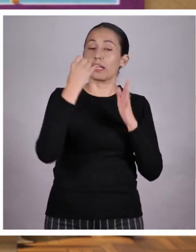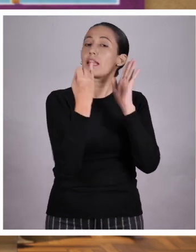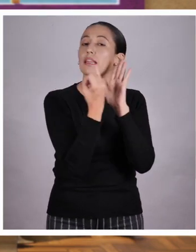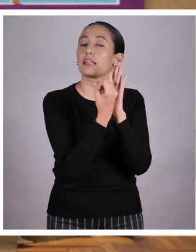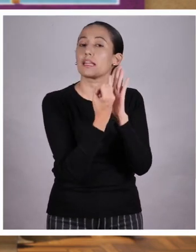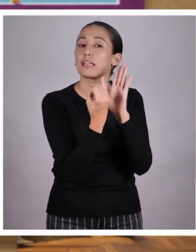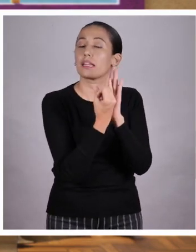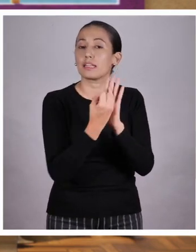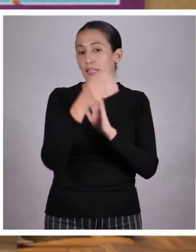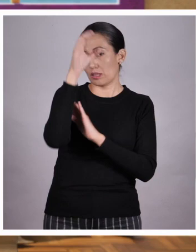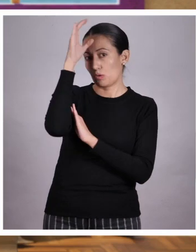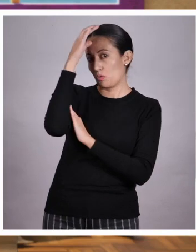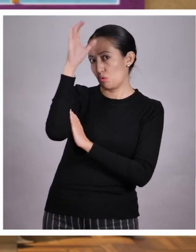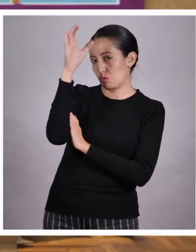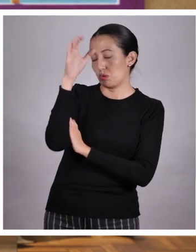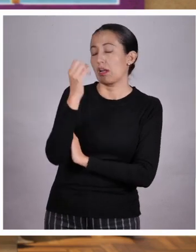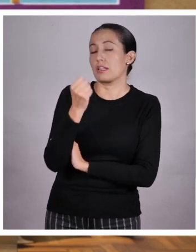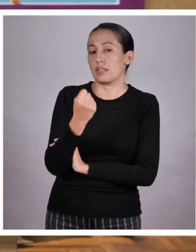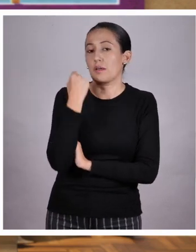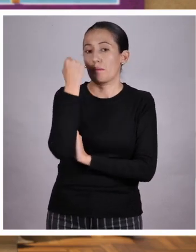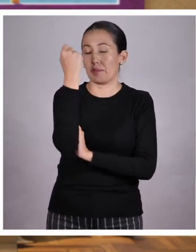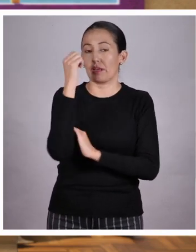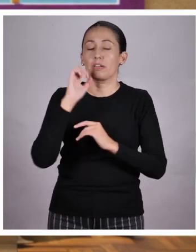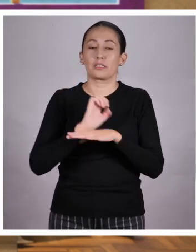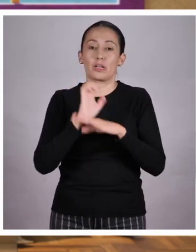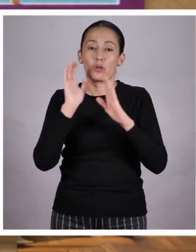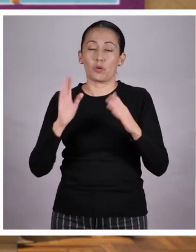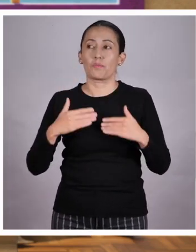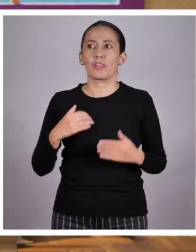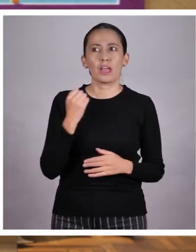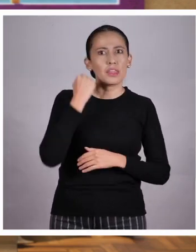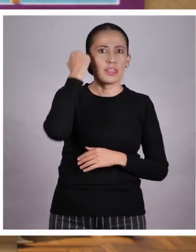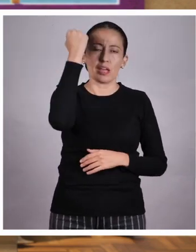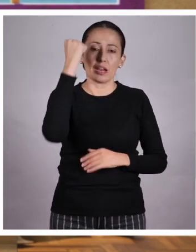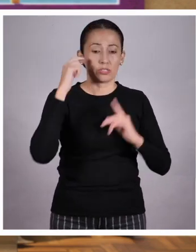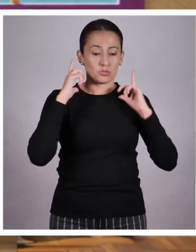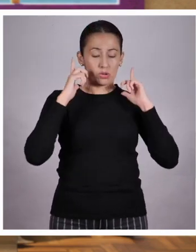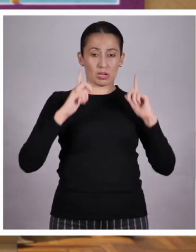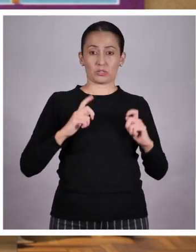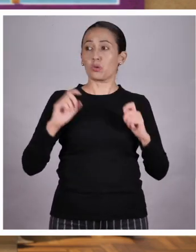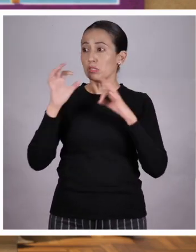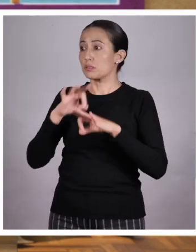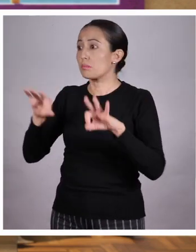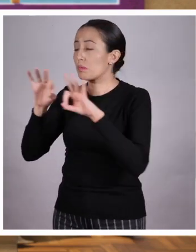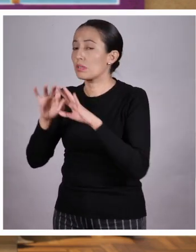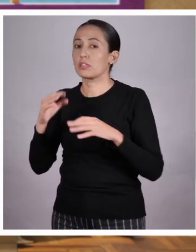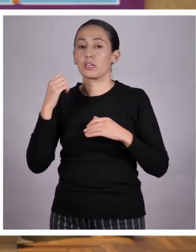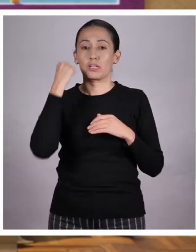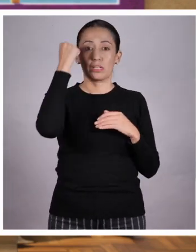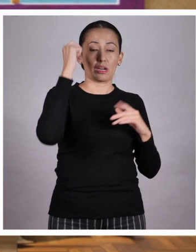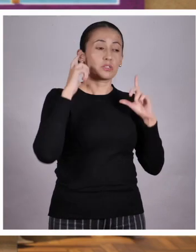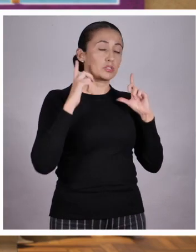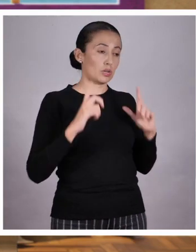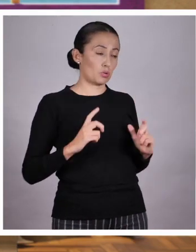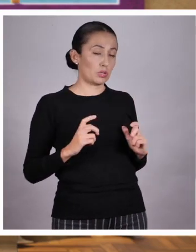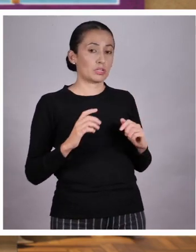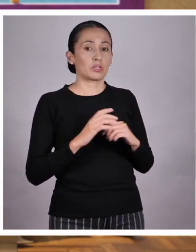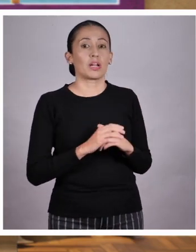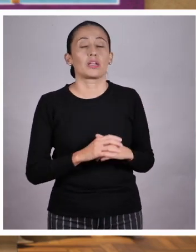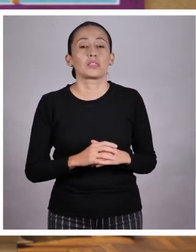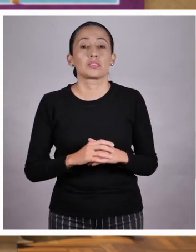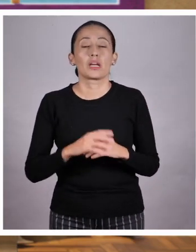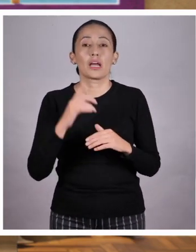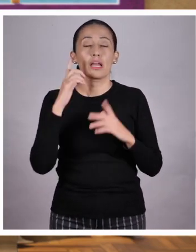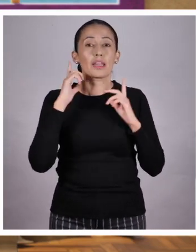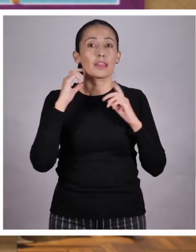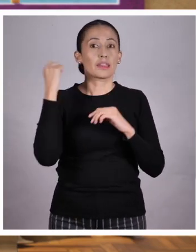identidad cultural, ecuatoriana, por supuesto. Derecho a la salud, ese es importantísimo. Sí, déjame hablar. Derecho a la seguridad social,